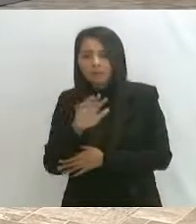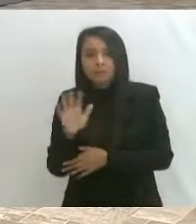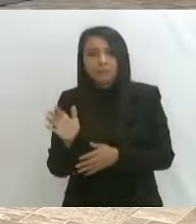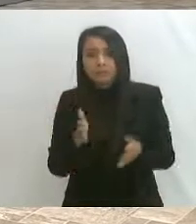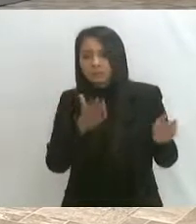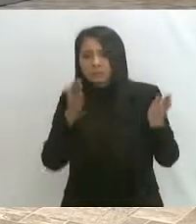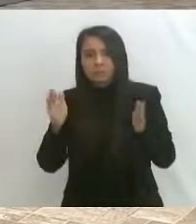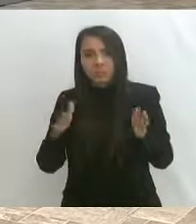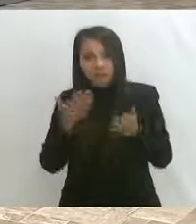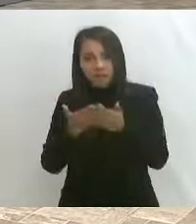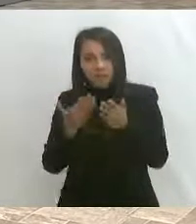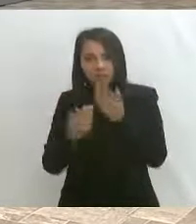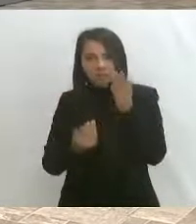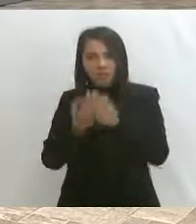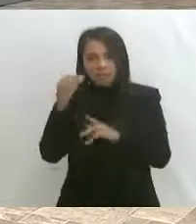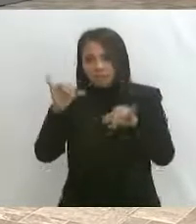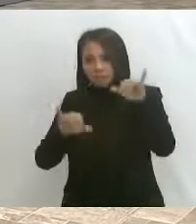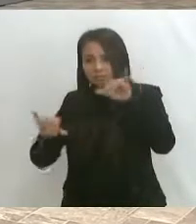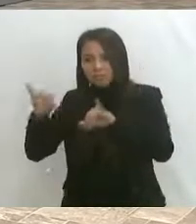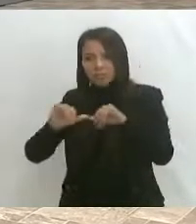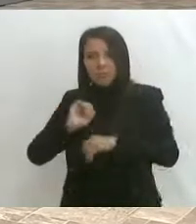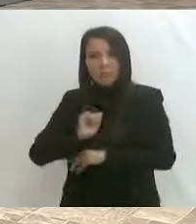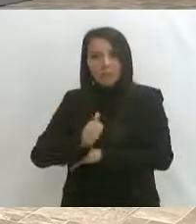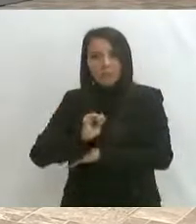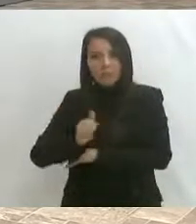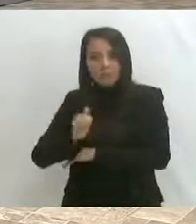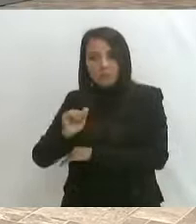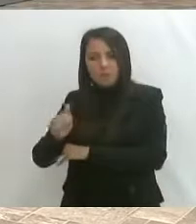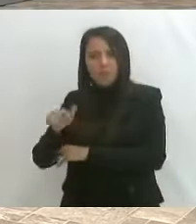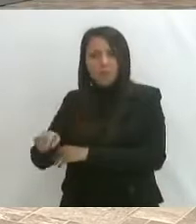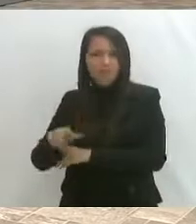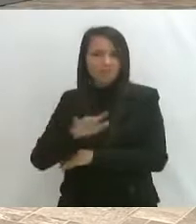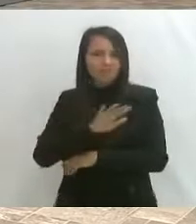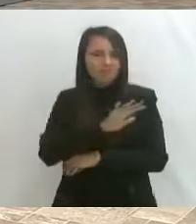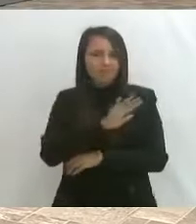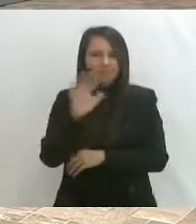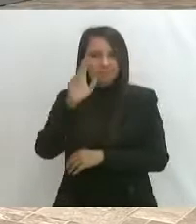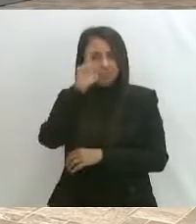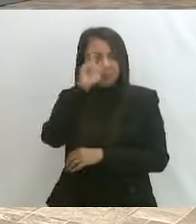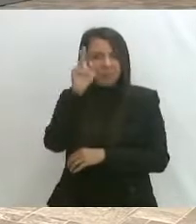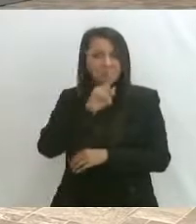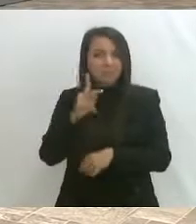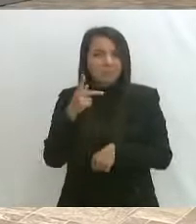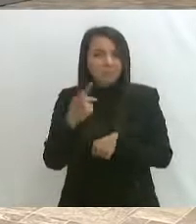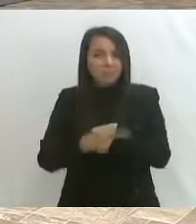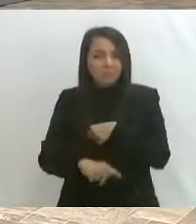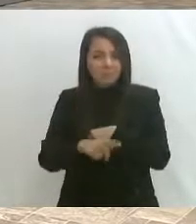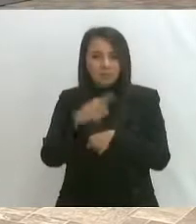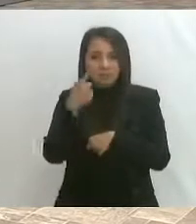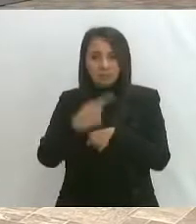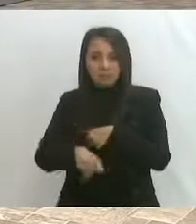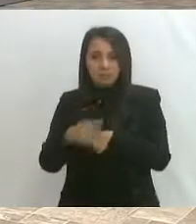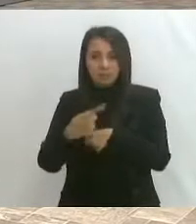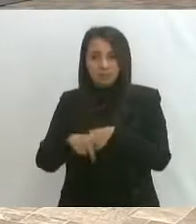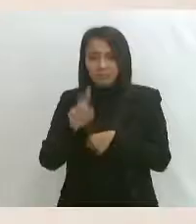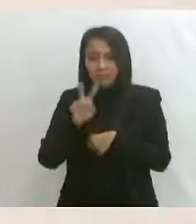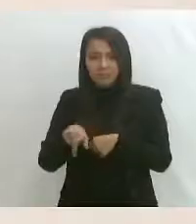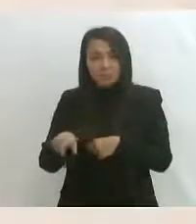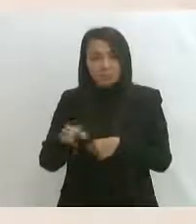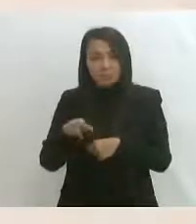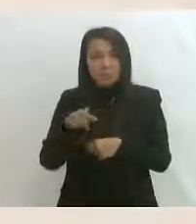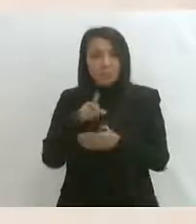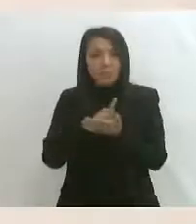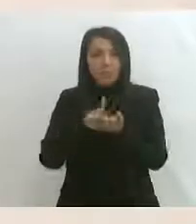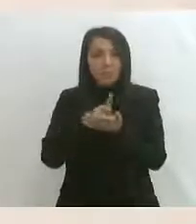estos químicos que son de lo más peligroso, que destruyen